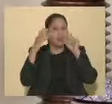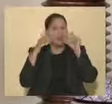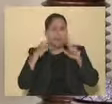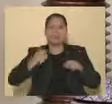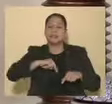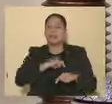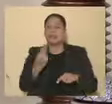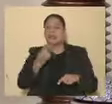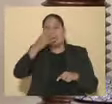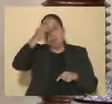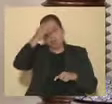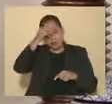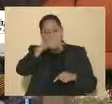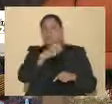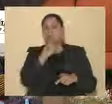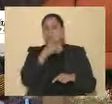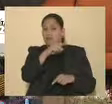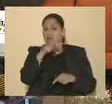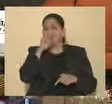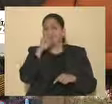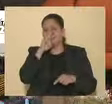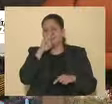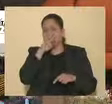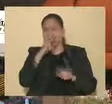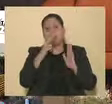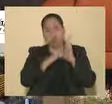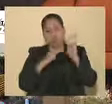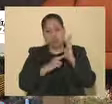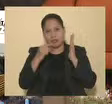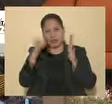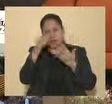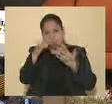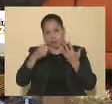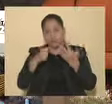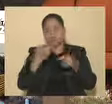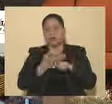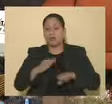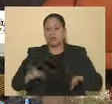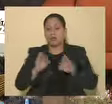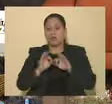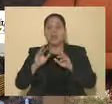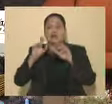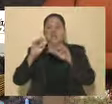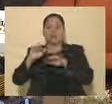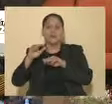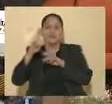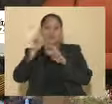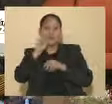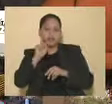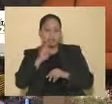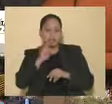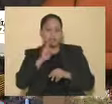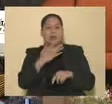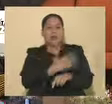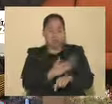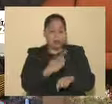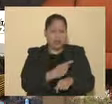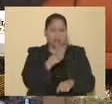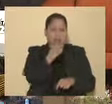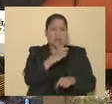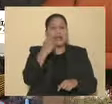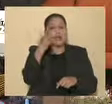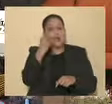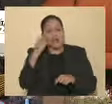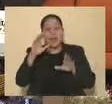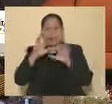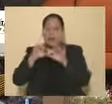aprendamos que los niños tienen inquietudes. Y hay reglas fundamentales en la sexología y es contestarle al niño con la verdad. Olvidarnos de la